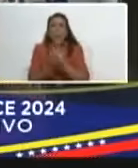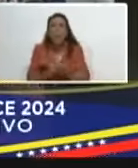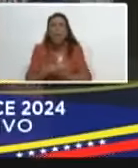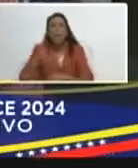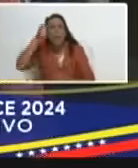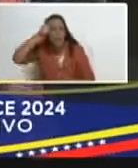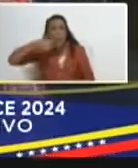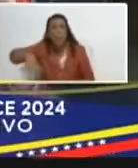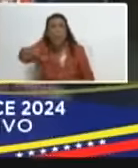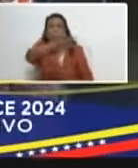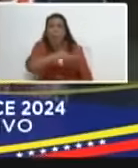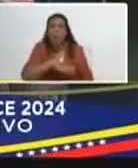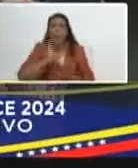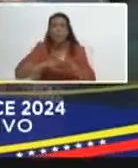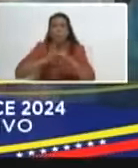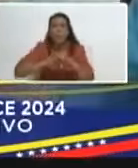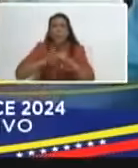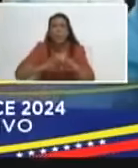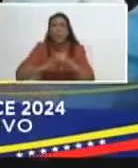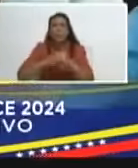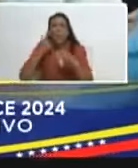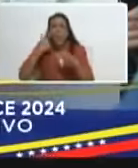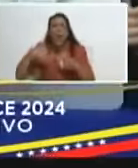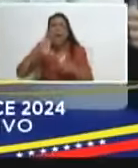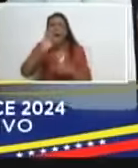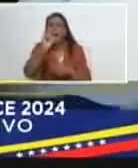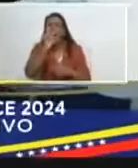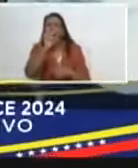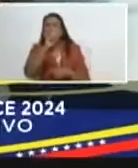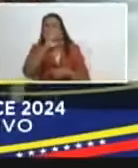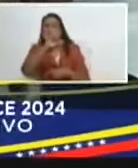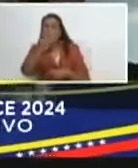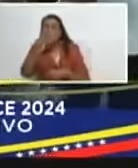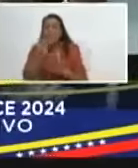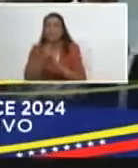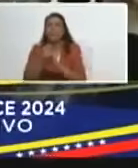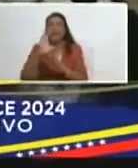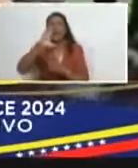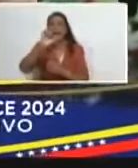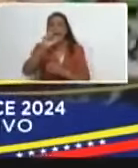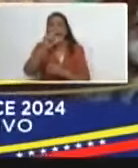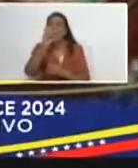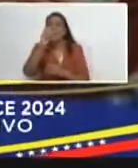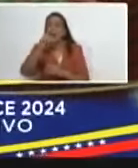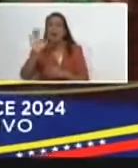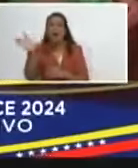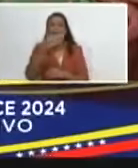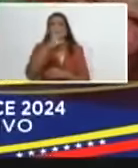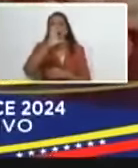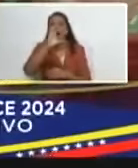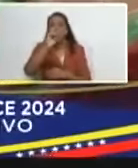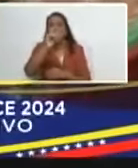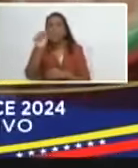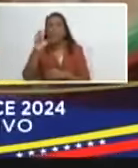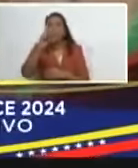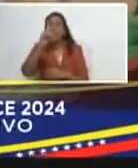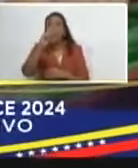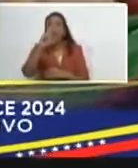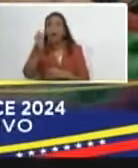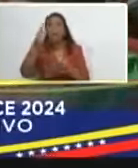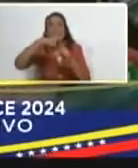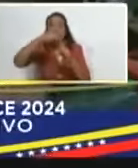pueblo todo, los carites, la rueda de sierra, calamar, camarón, dorado,